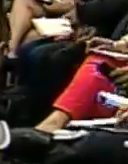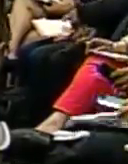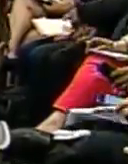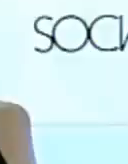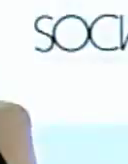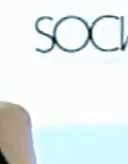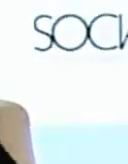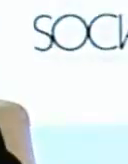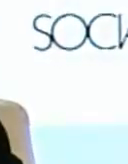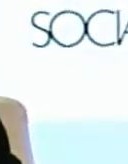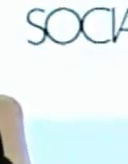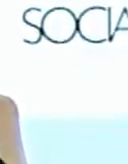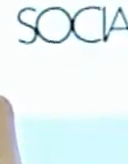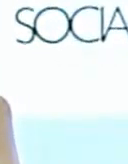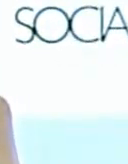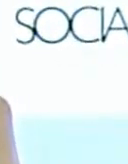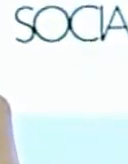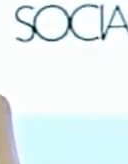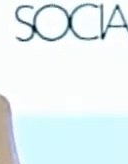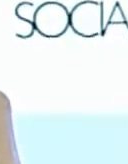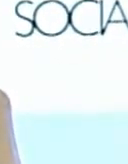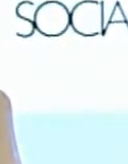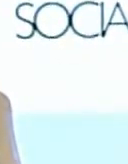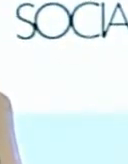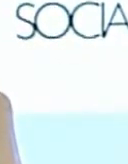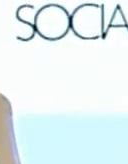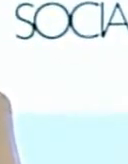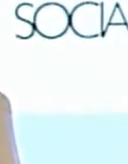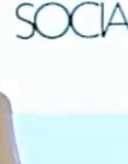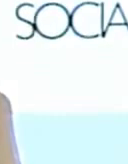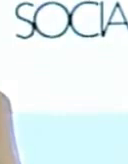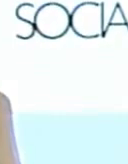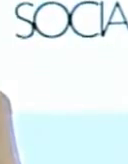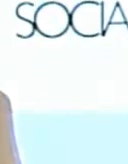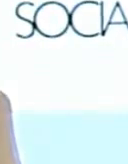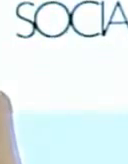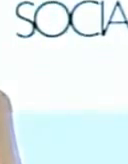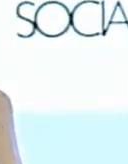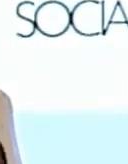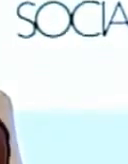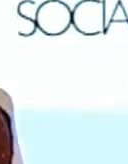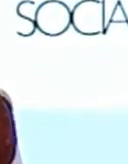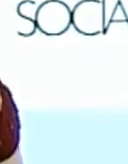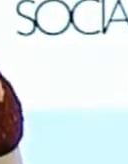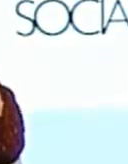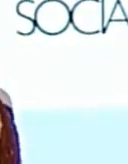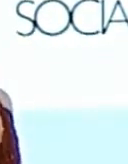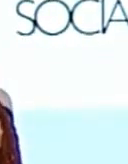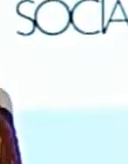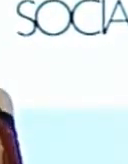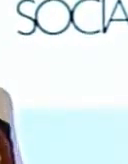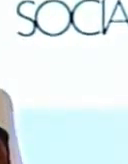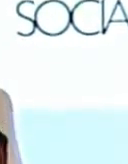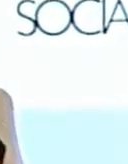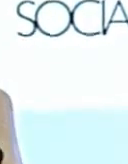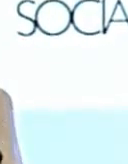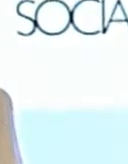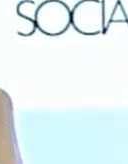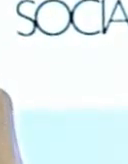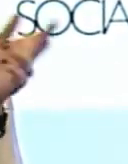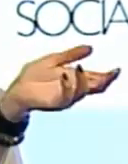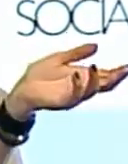Muchísimas gracias, contador. Ahora le daré la palabra a Arely Cano, comisionada del INAI, para que continúe con este primer